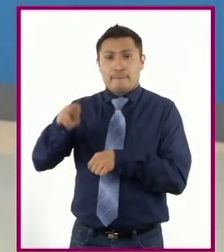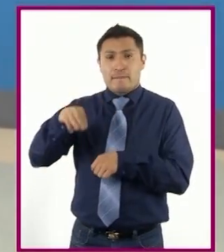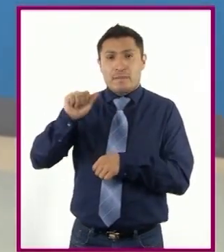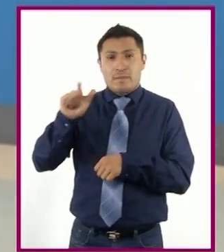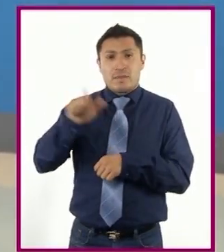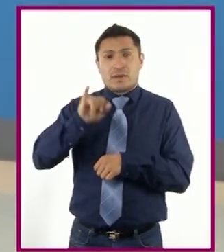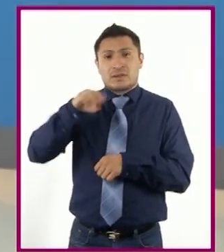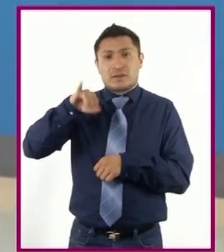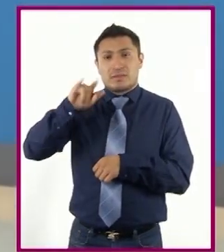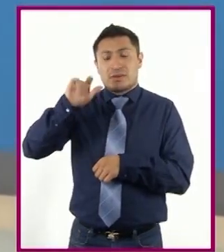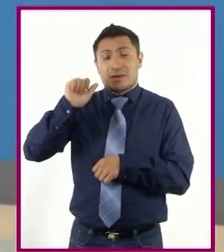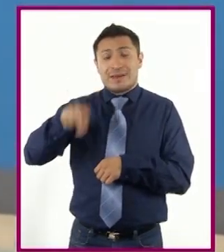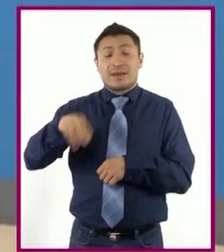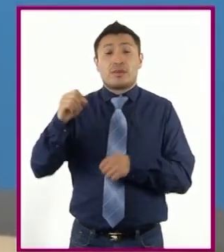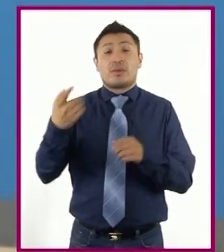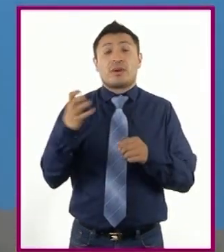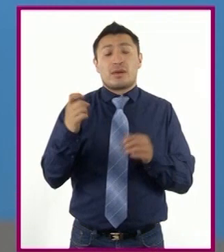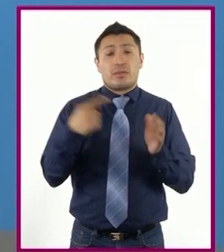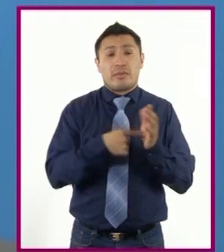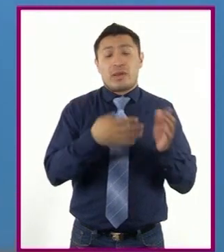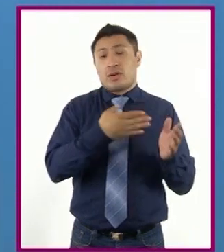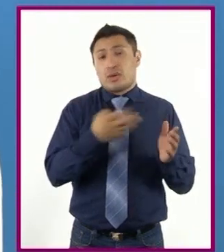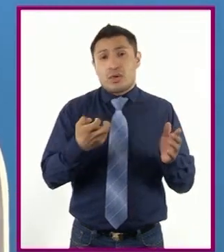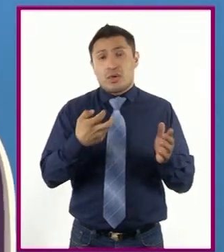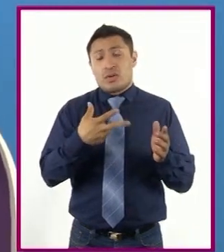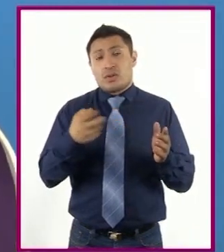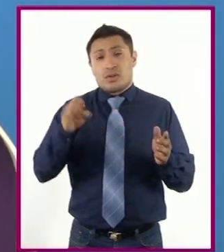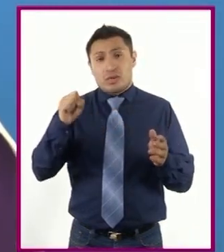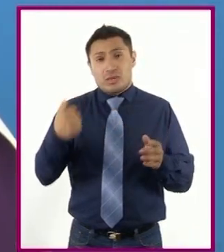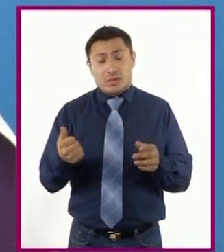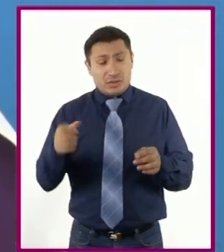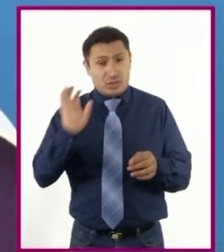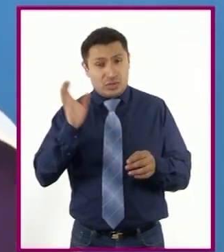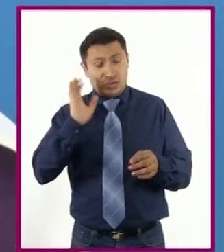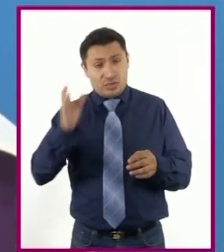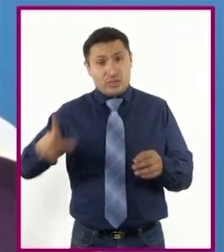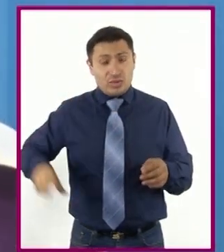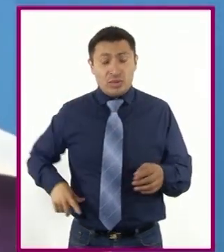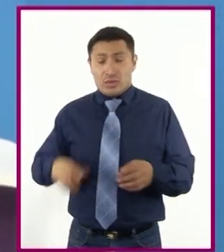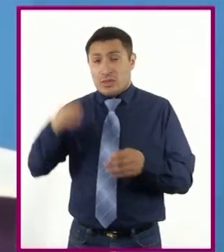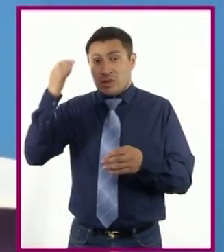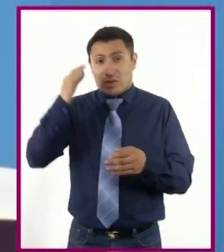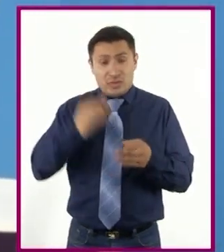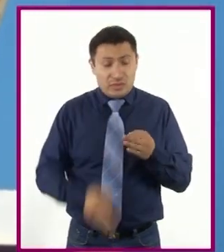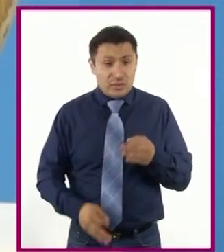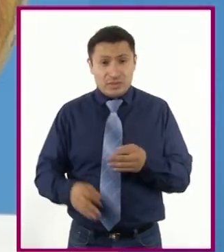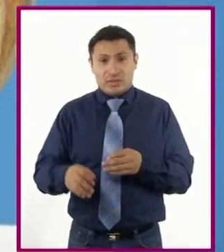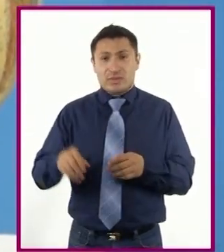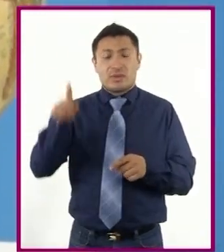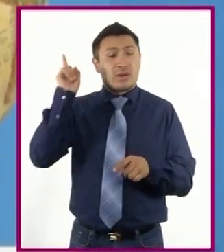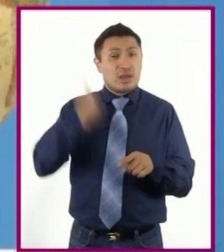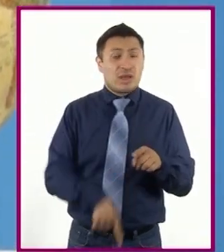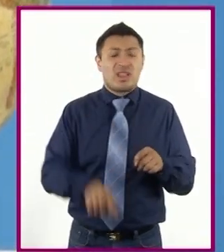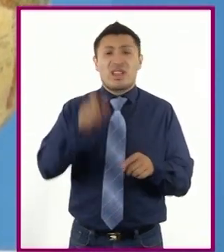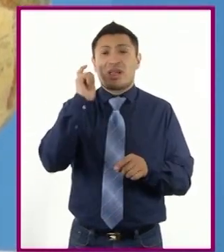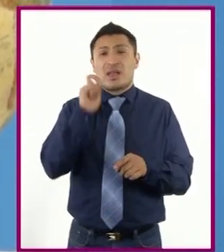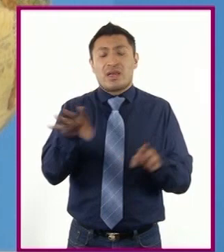de 1866, cuando se acercaba el fin del imperio. Abdicar es